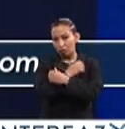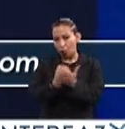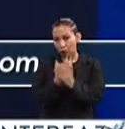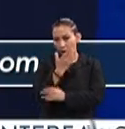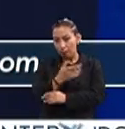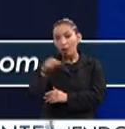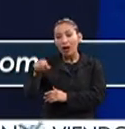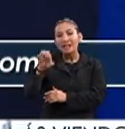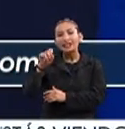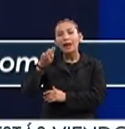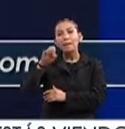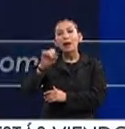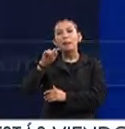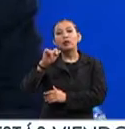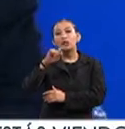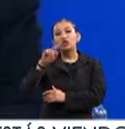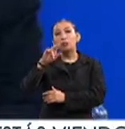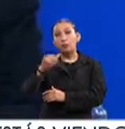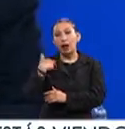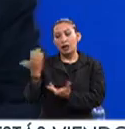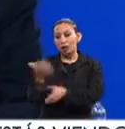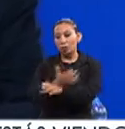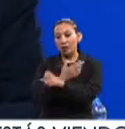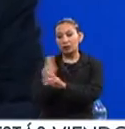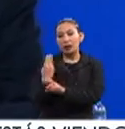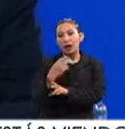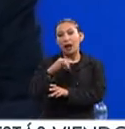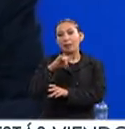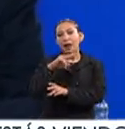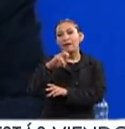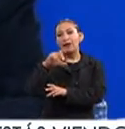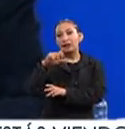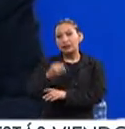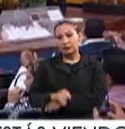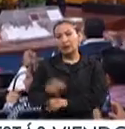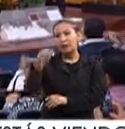Educación, Esteban Moctezuma Barragán, y fue acompañado por Jaime Valls